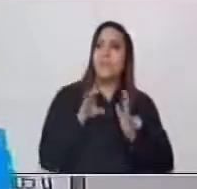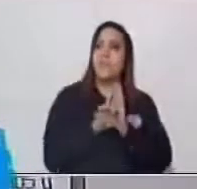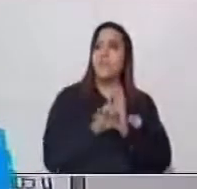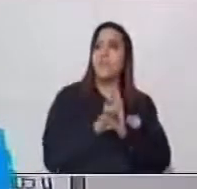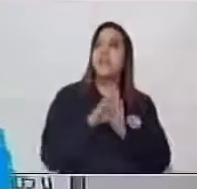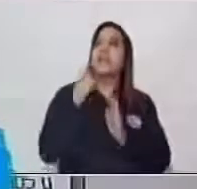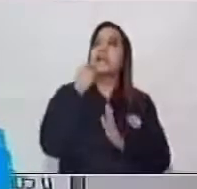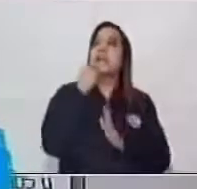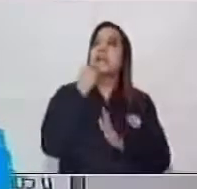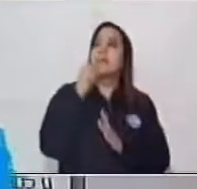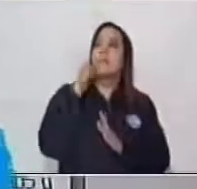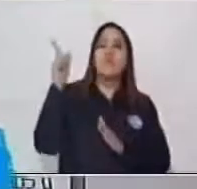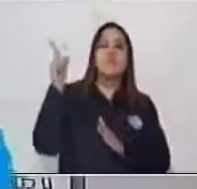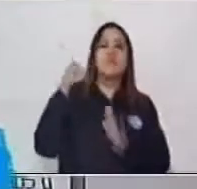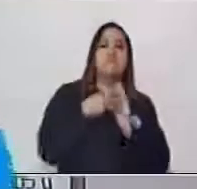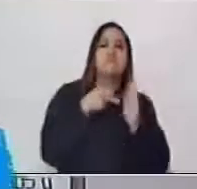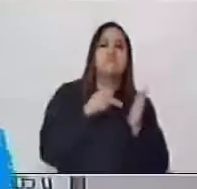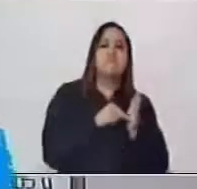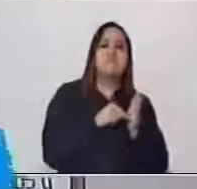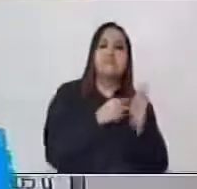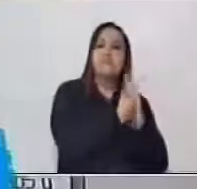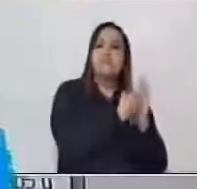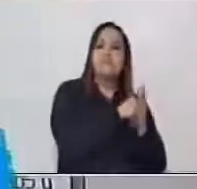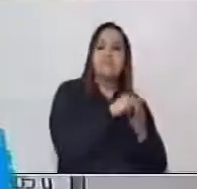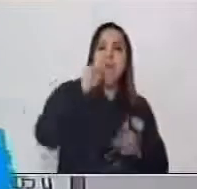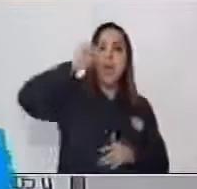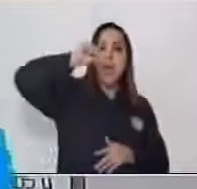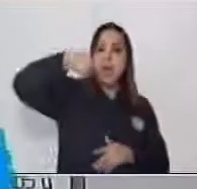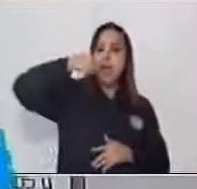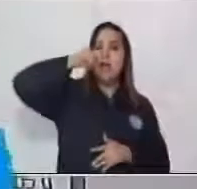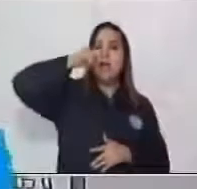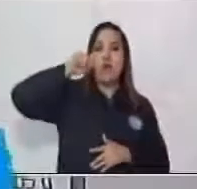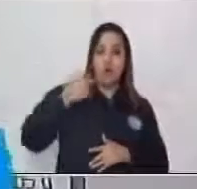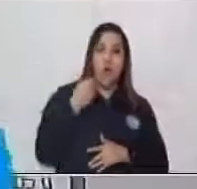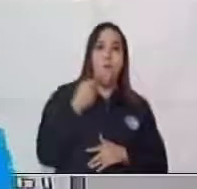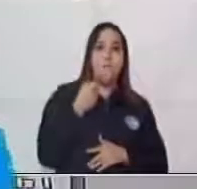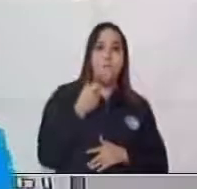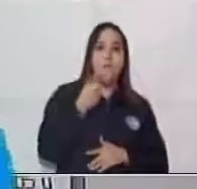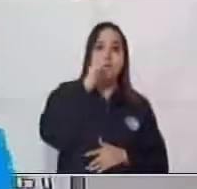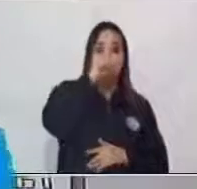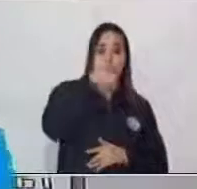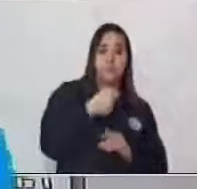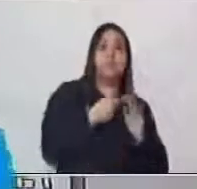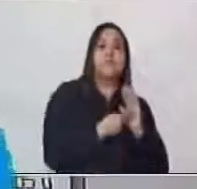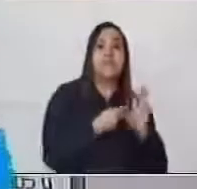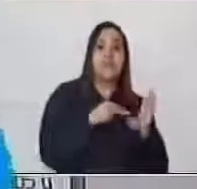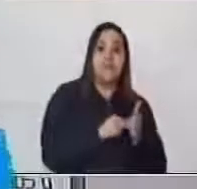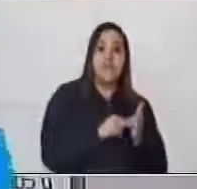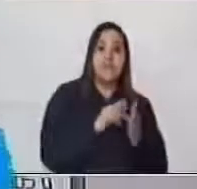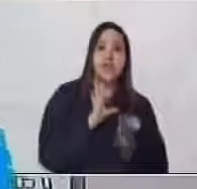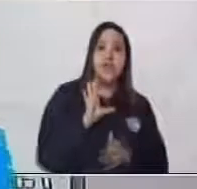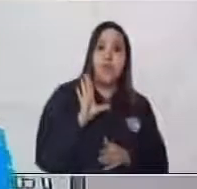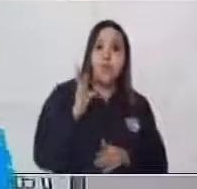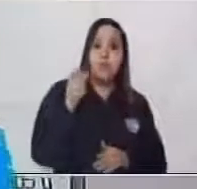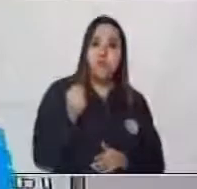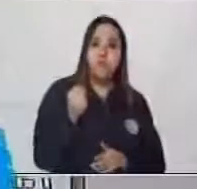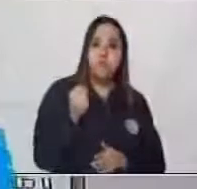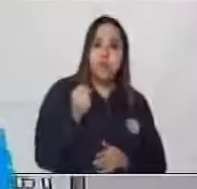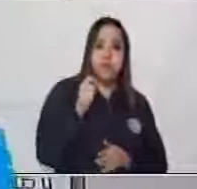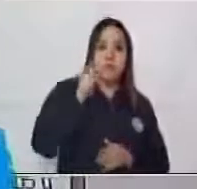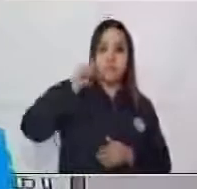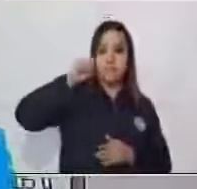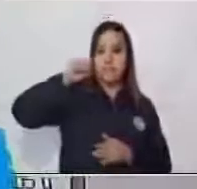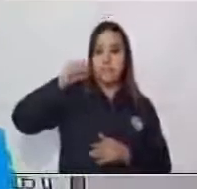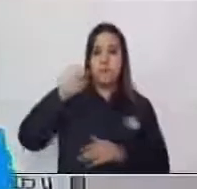Muy bien, la coma. Y por eso nos indica que debemos hacer una pausa y una entonación para que se